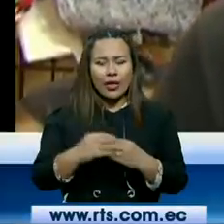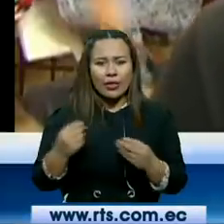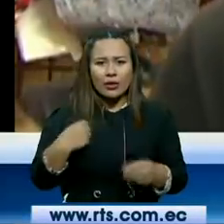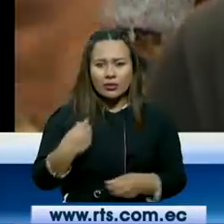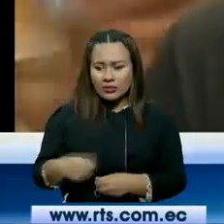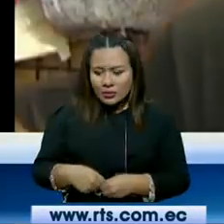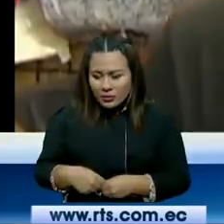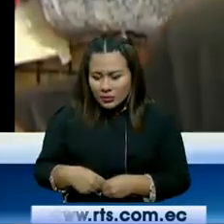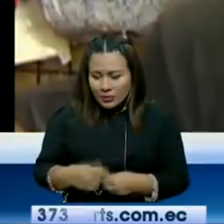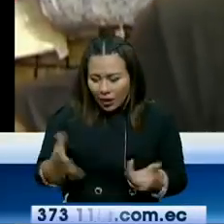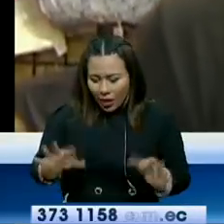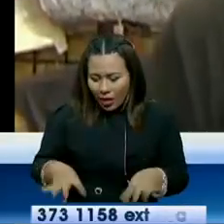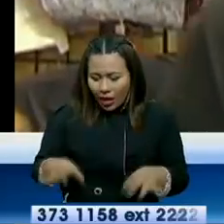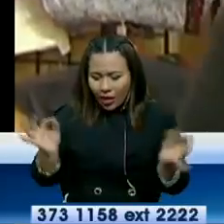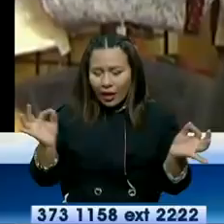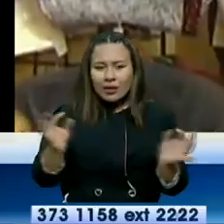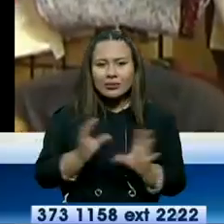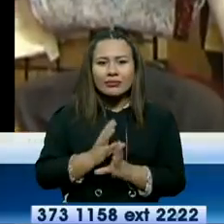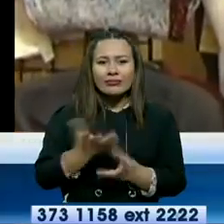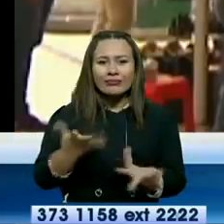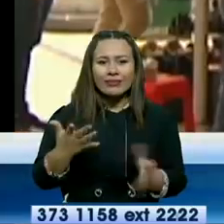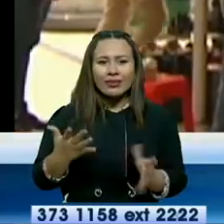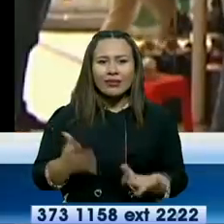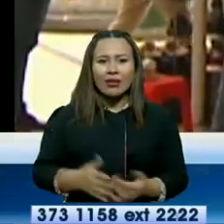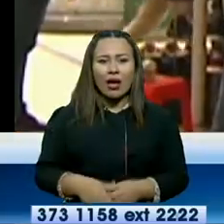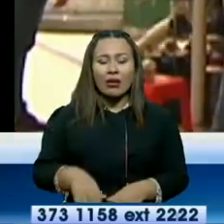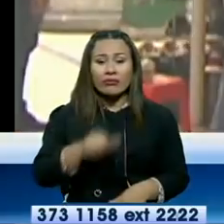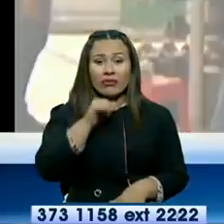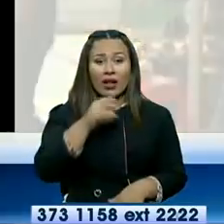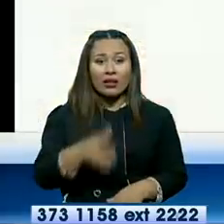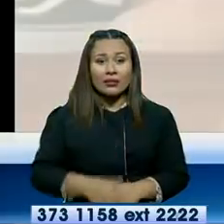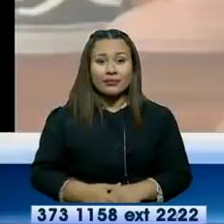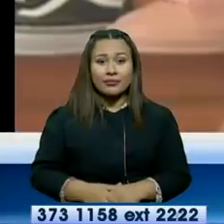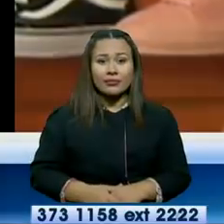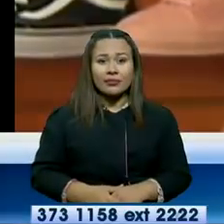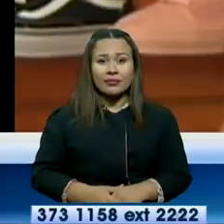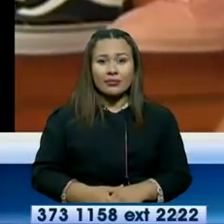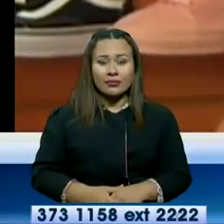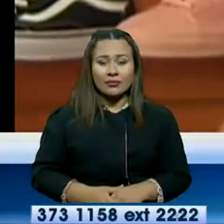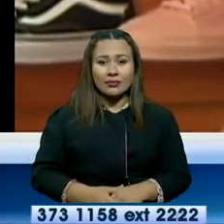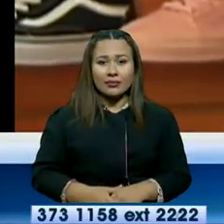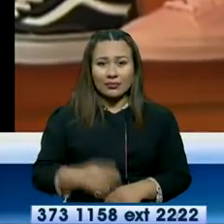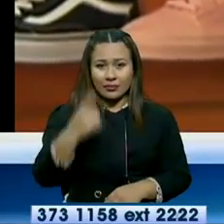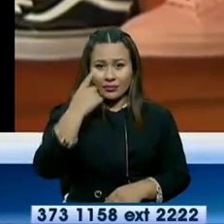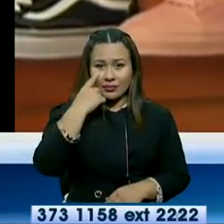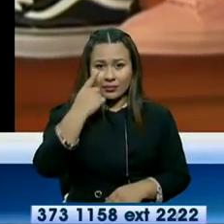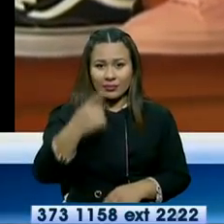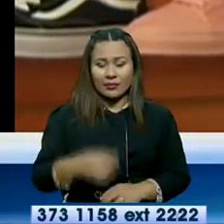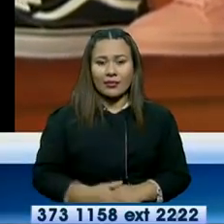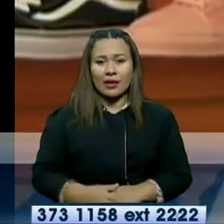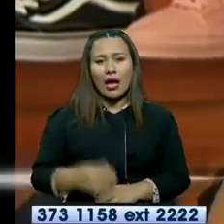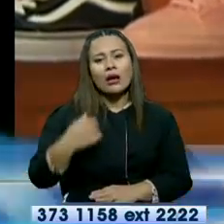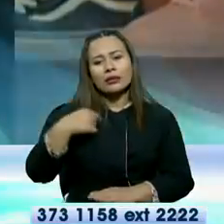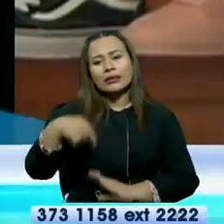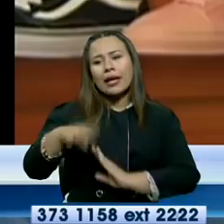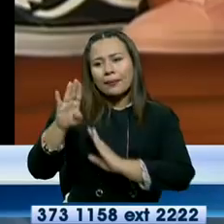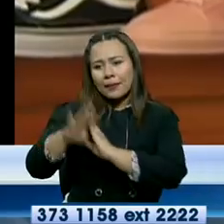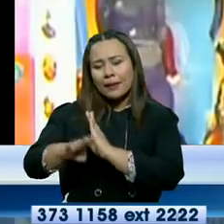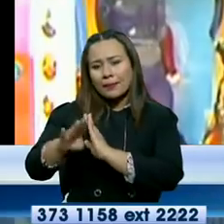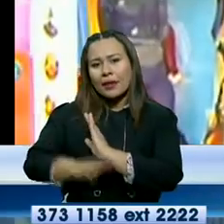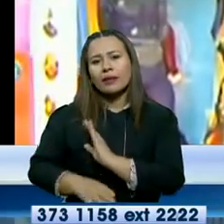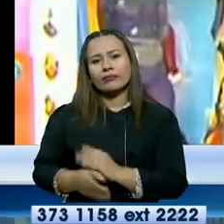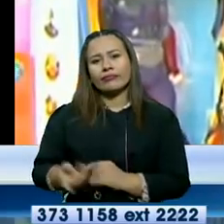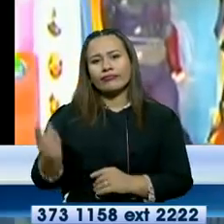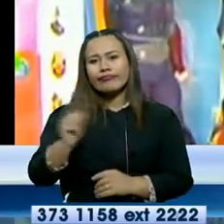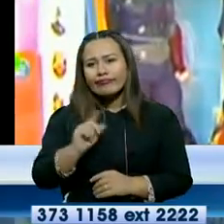que ya no voy a llevar todo lo que quería. Y si hablamos de calzado. Hay que hacerle rebaja, pues. Hay que hacerle una rebaja y darle un buen valor.